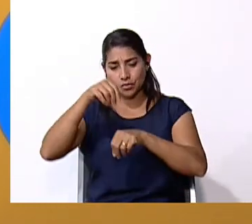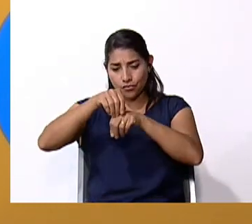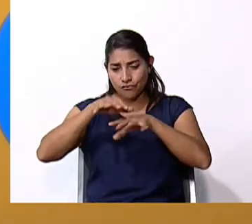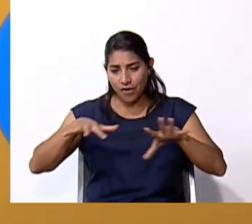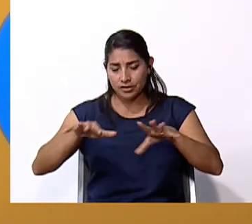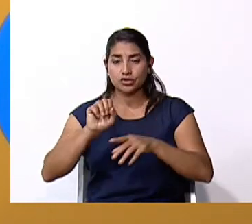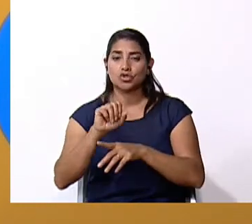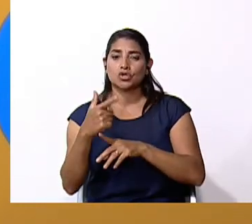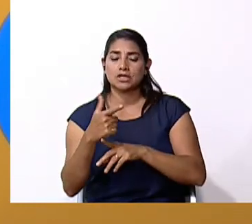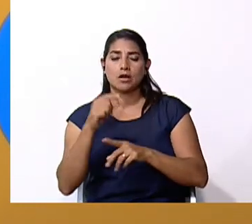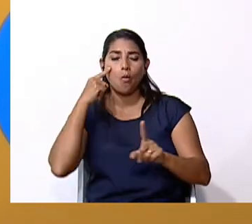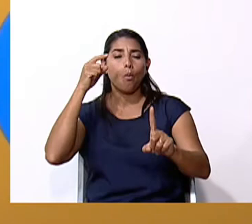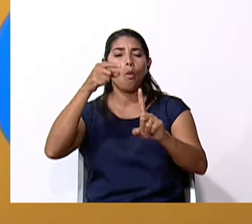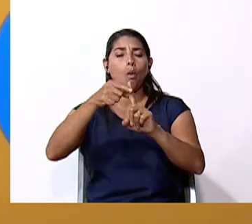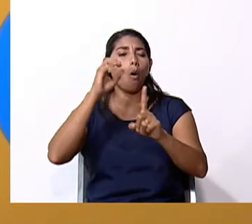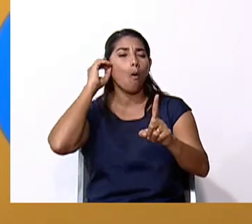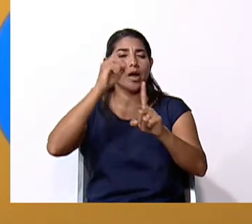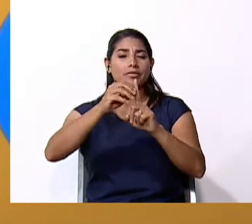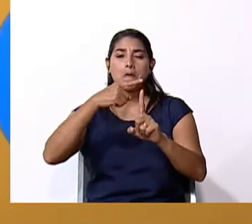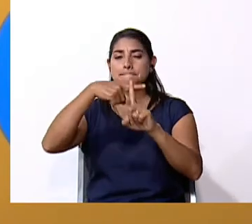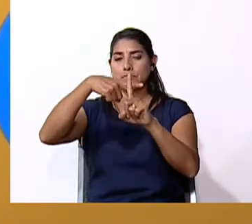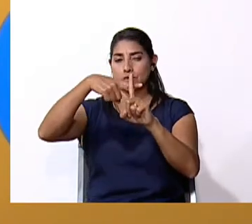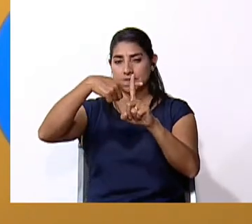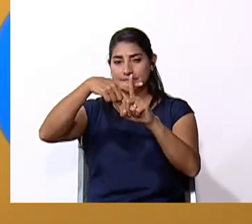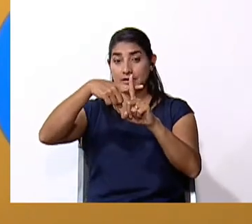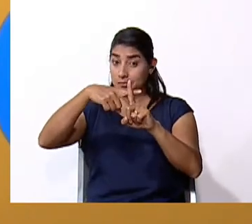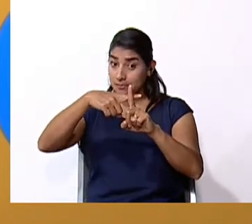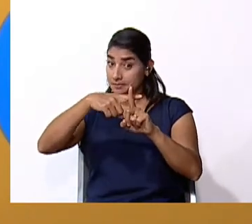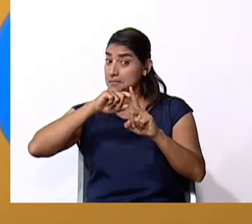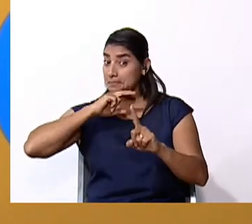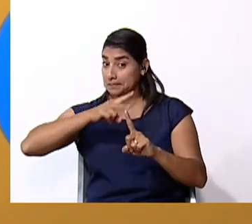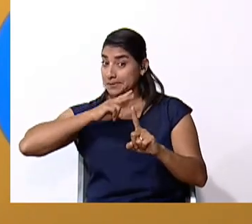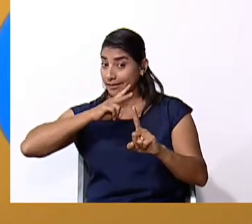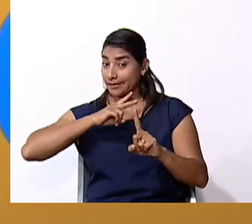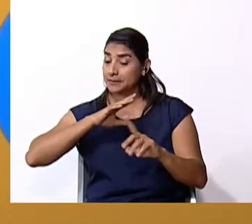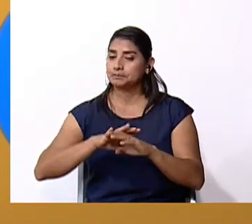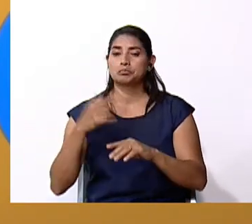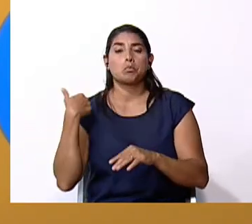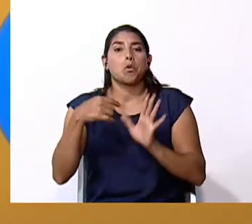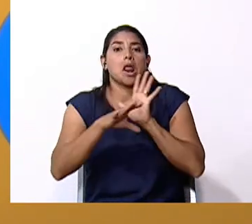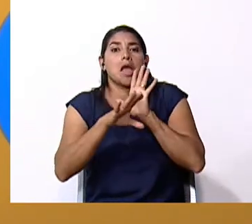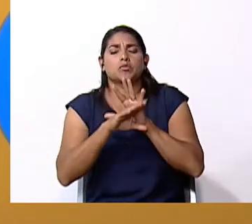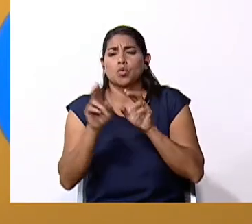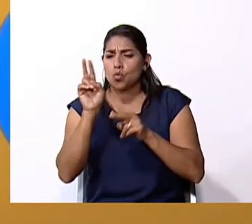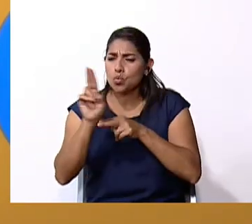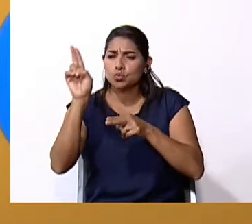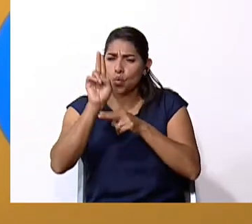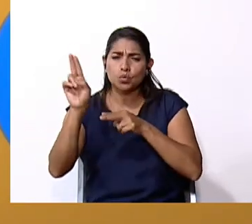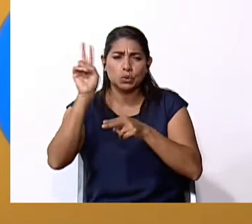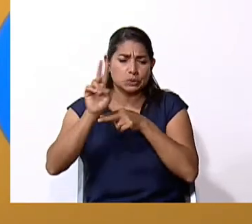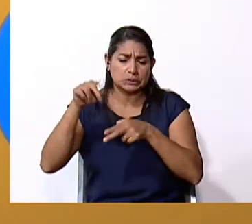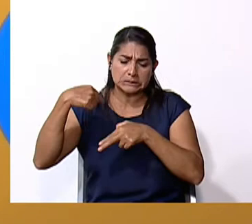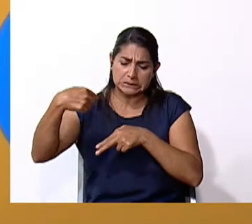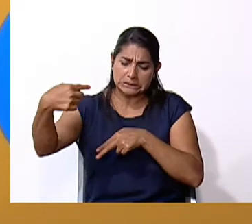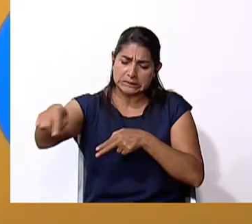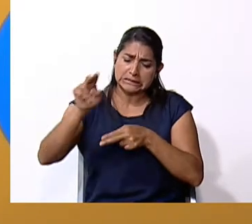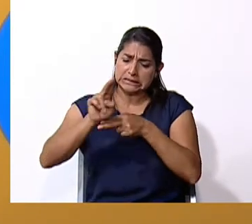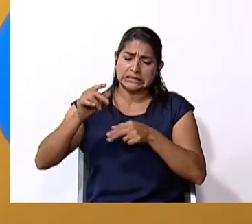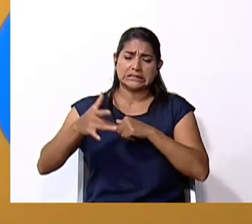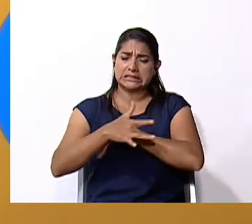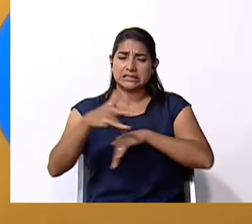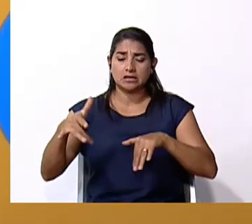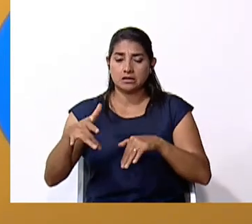para buscarles un fin positivo, ¿cierto? Si yo abuso del uso de la